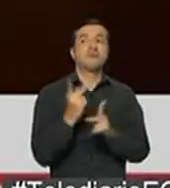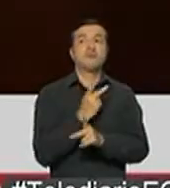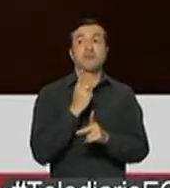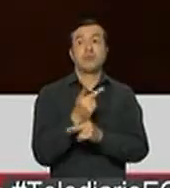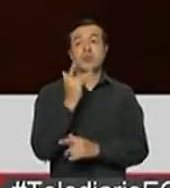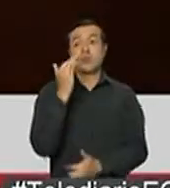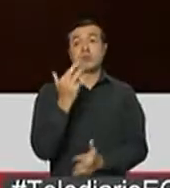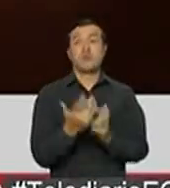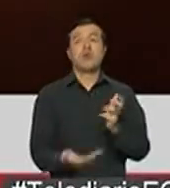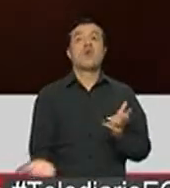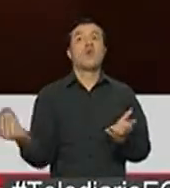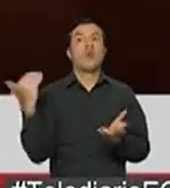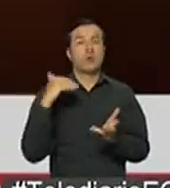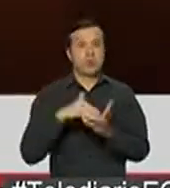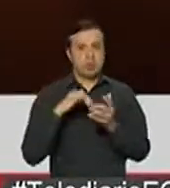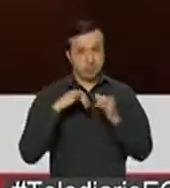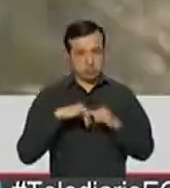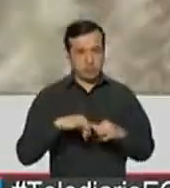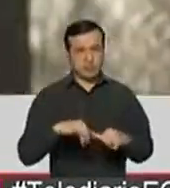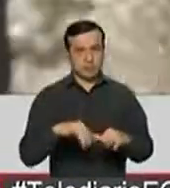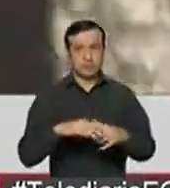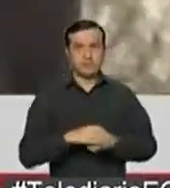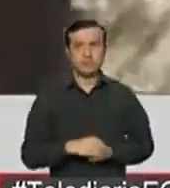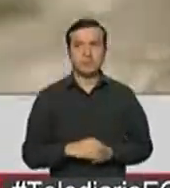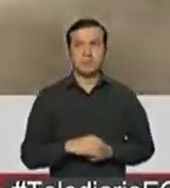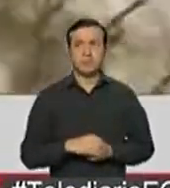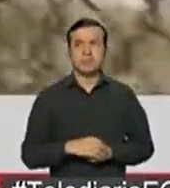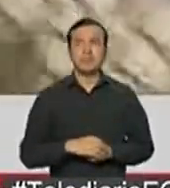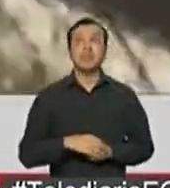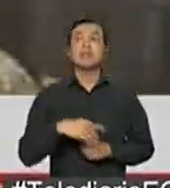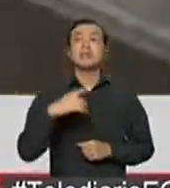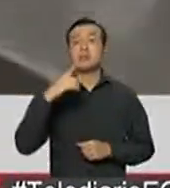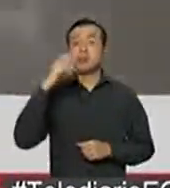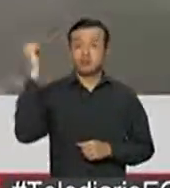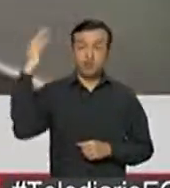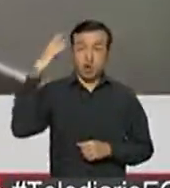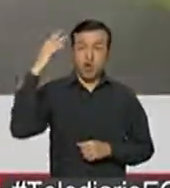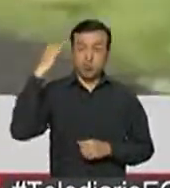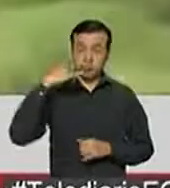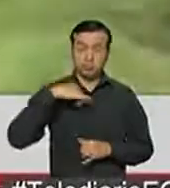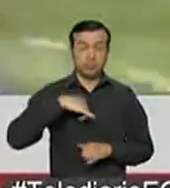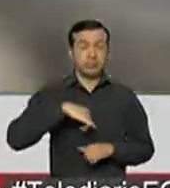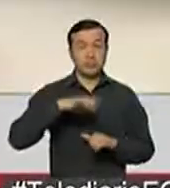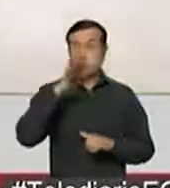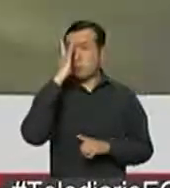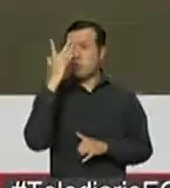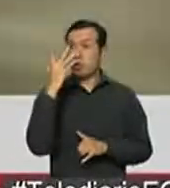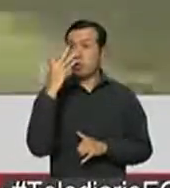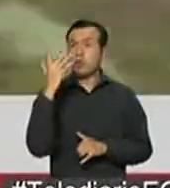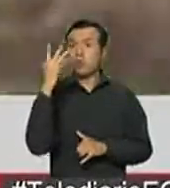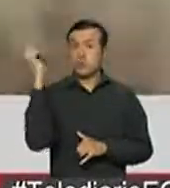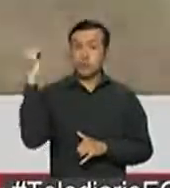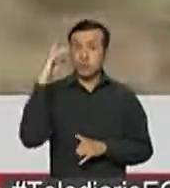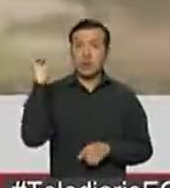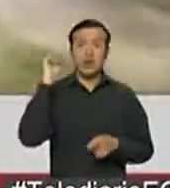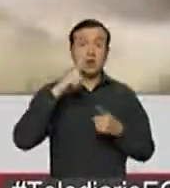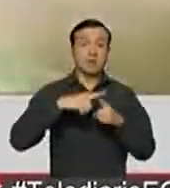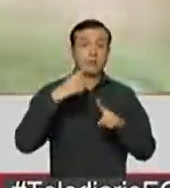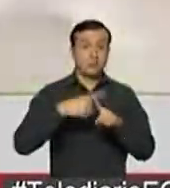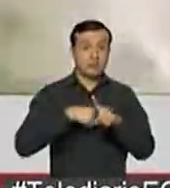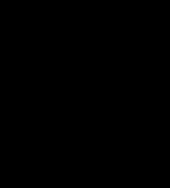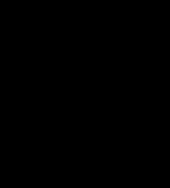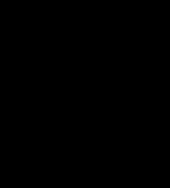de incendios se activará en esos días. La temporada seca en Australia aún está en pleno auge debido a que el verano austral culmina en marzo y